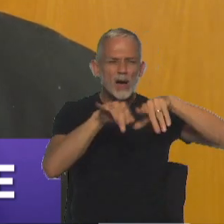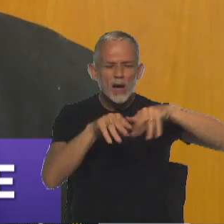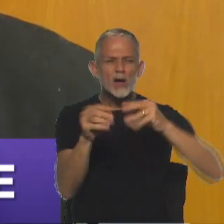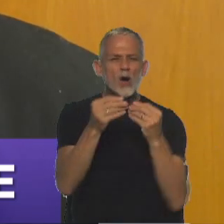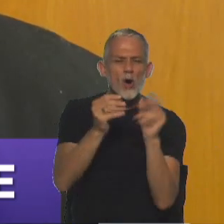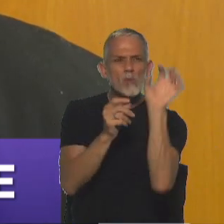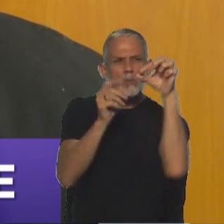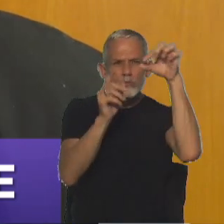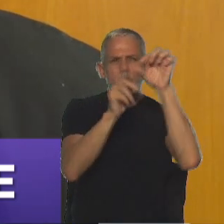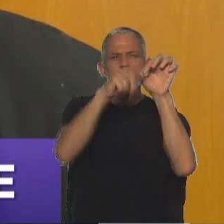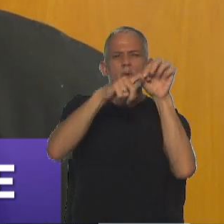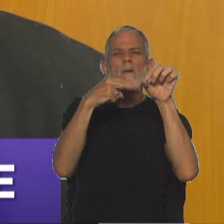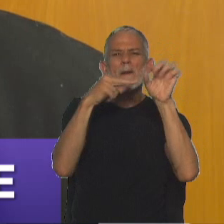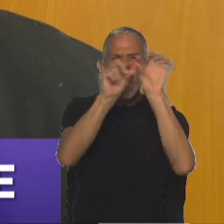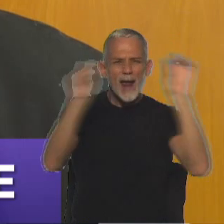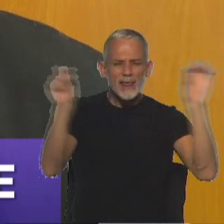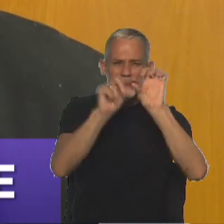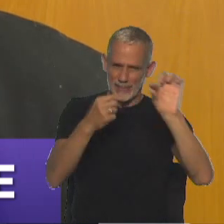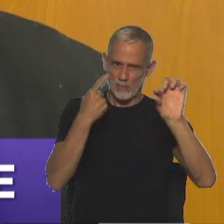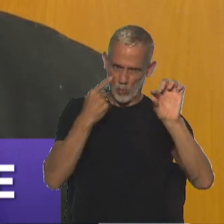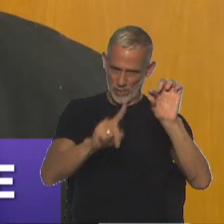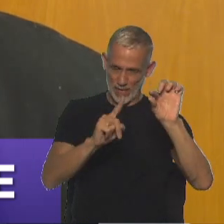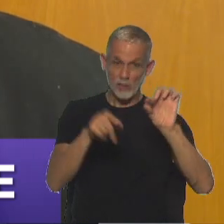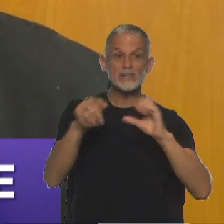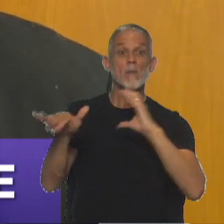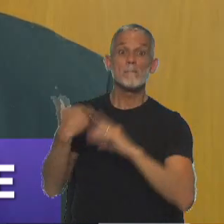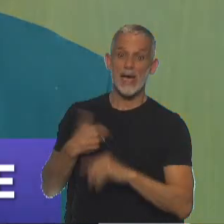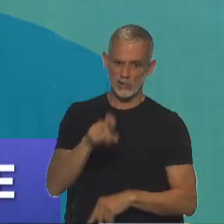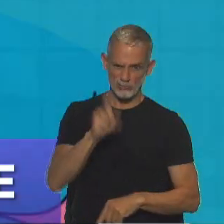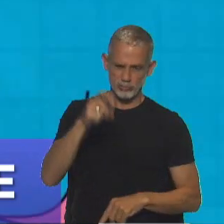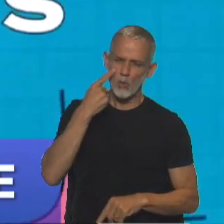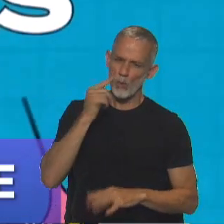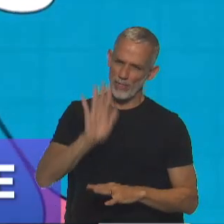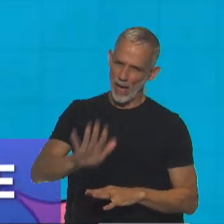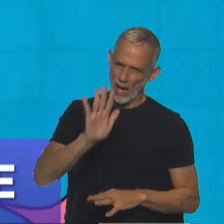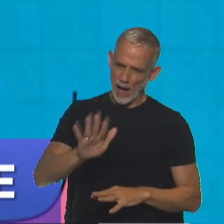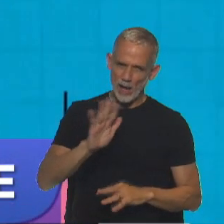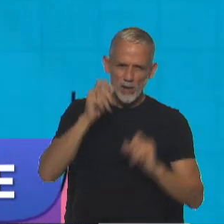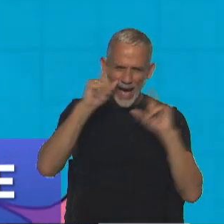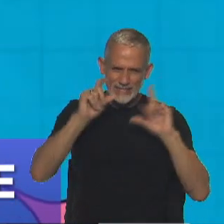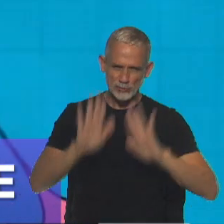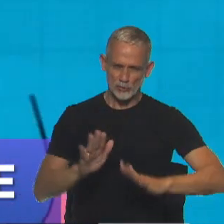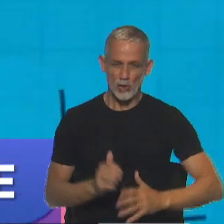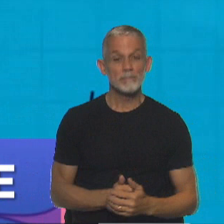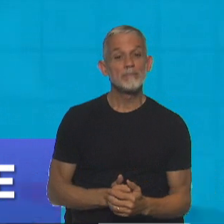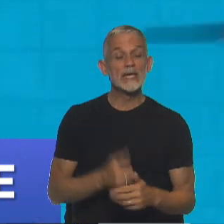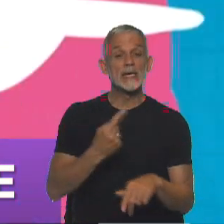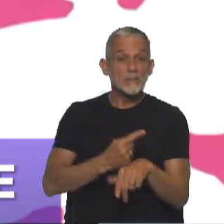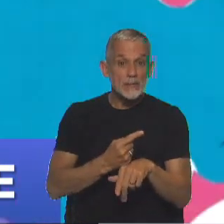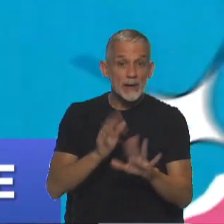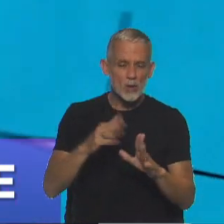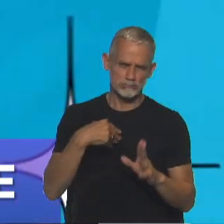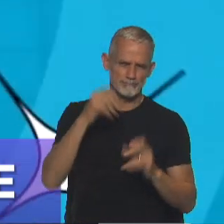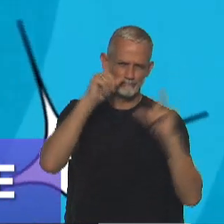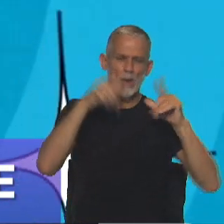tenga el candadito verde y demás. Eso es lo que es correo electrónico, hay que tener muchísimo cuidado y estar muy atentos. En un principio tengamos en cuenta